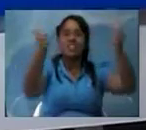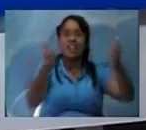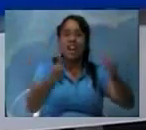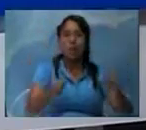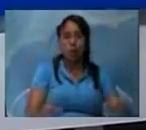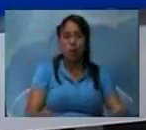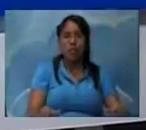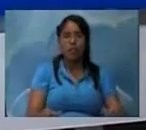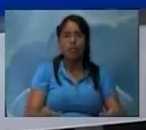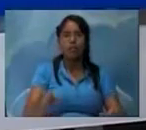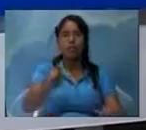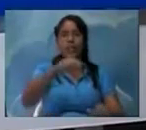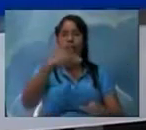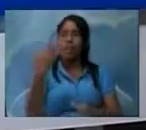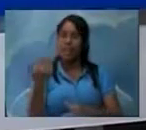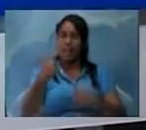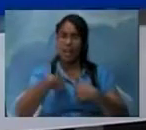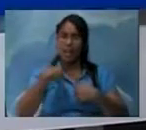La estatua.